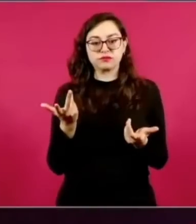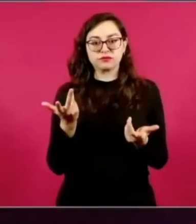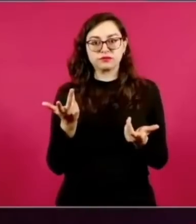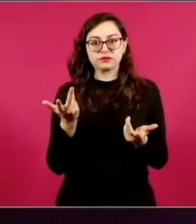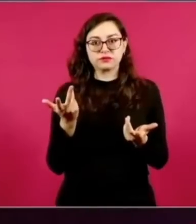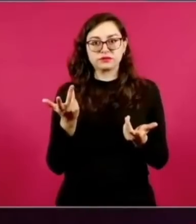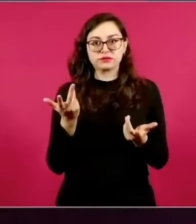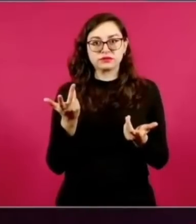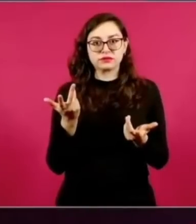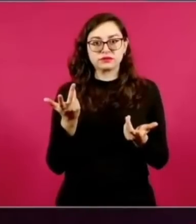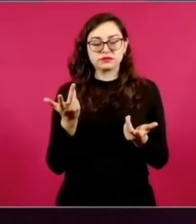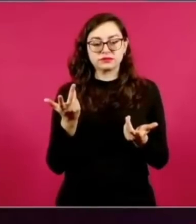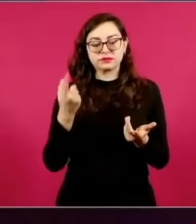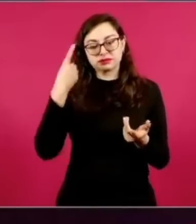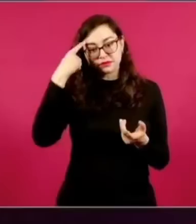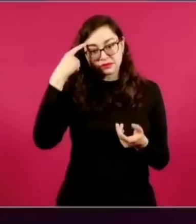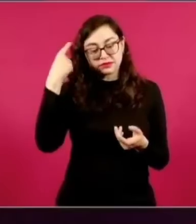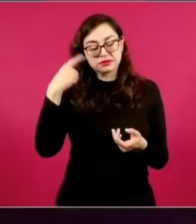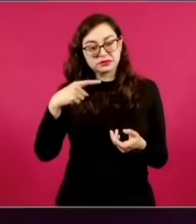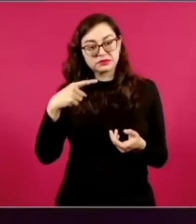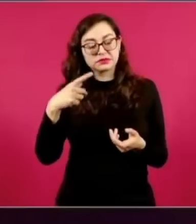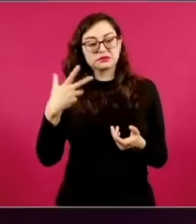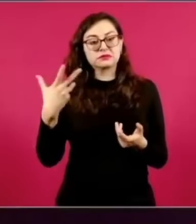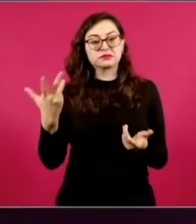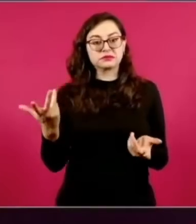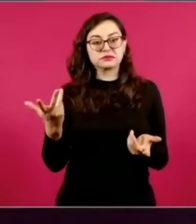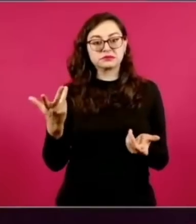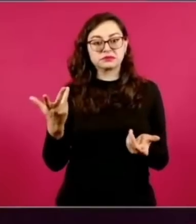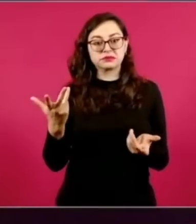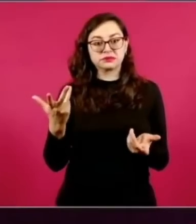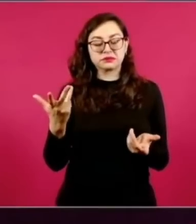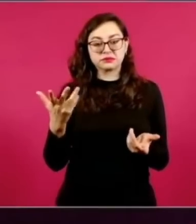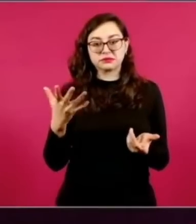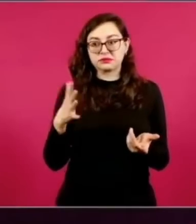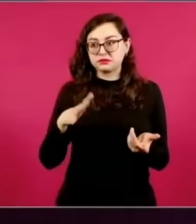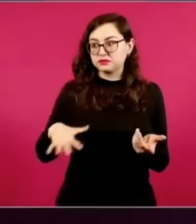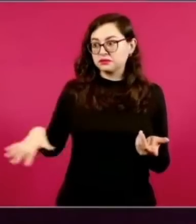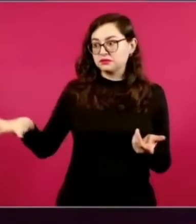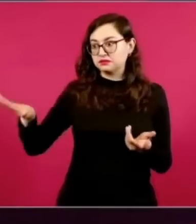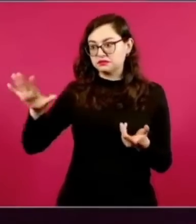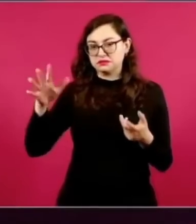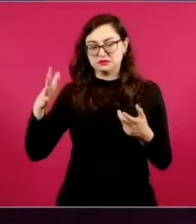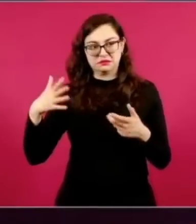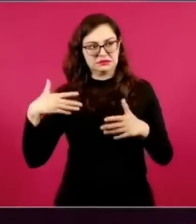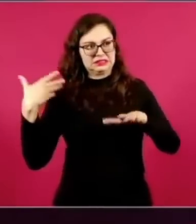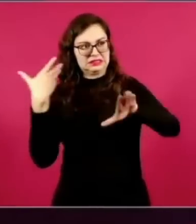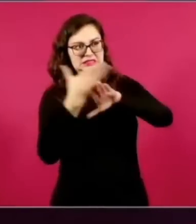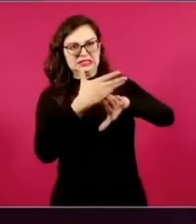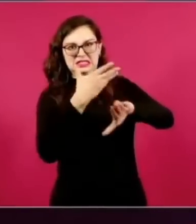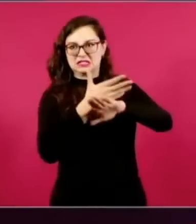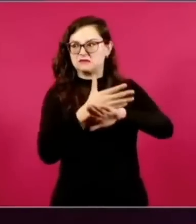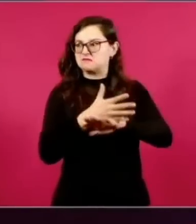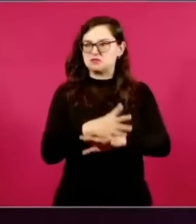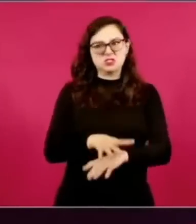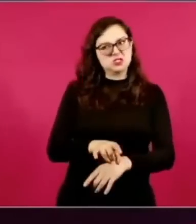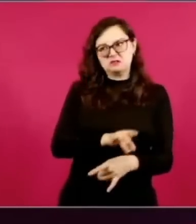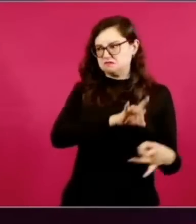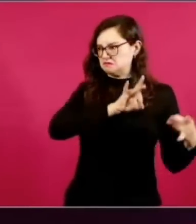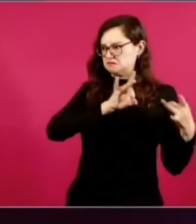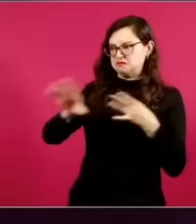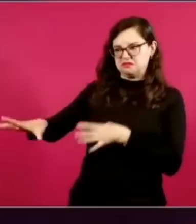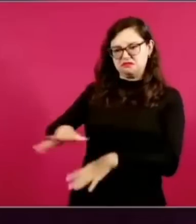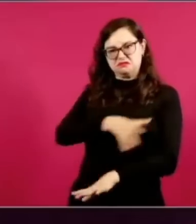y para combatir a la oposición que buscaba transformar el